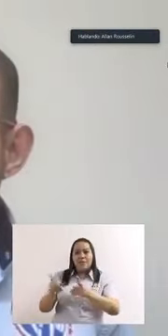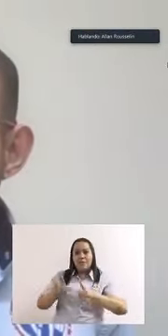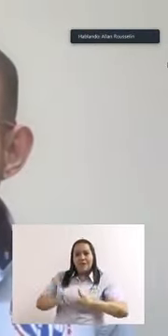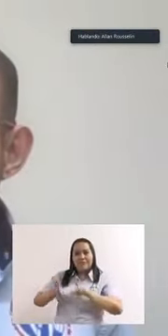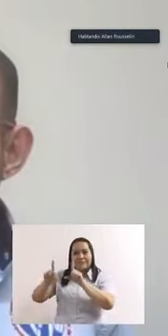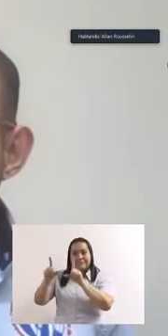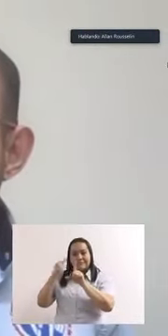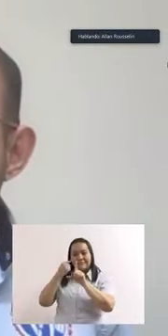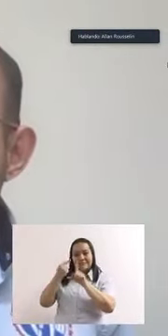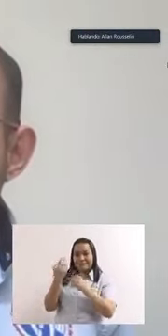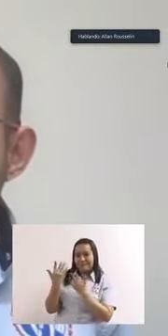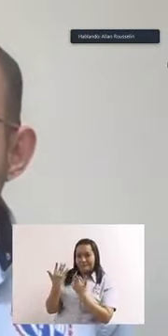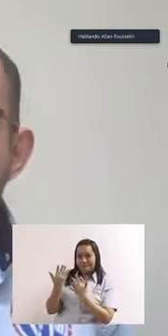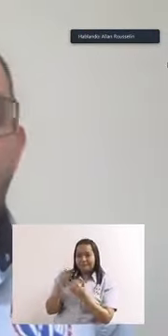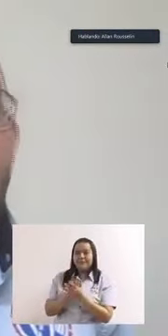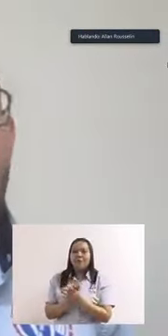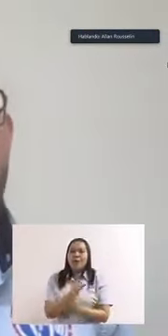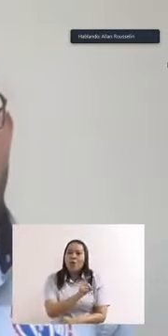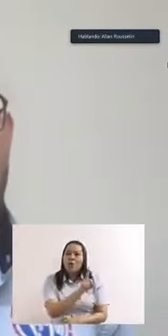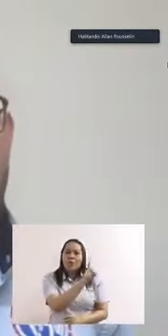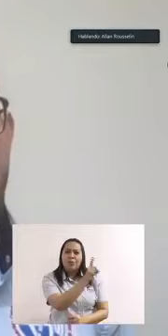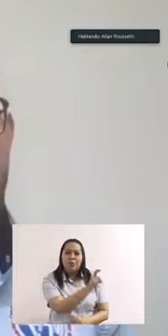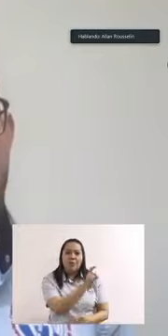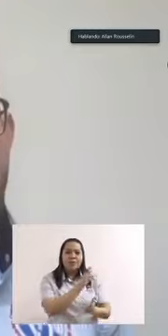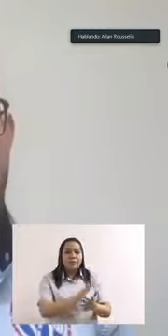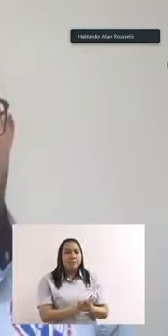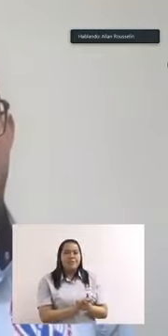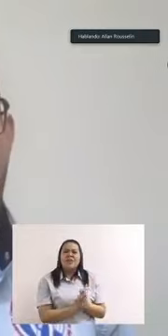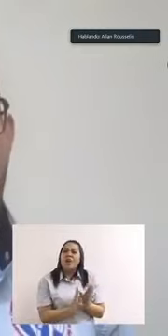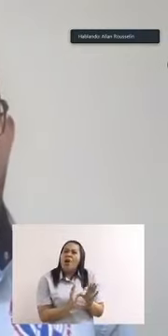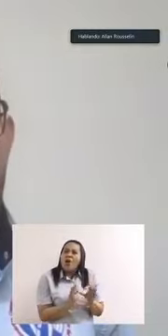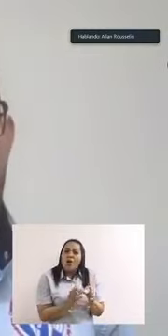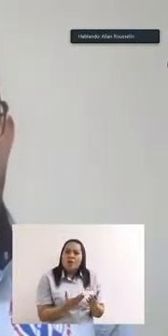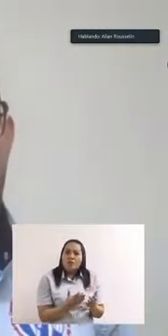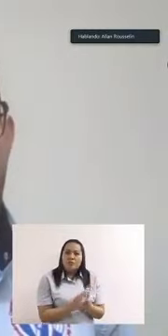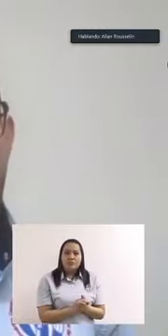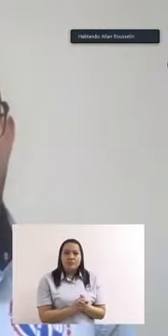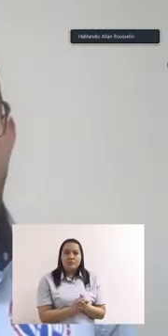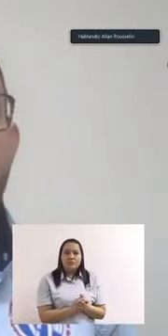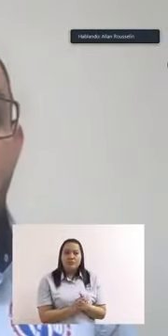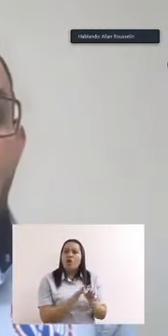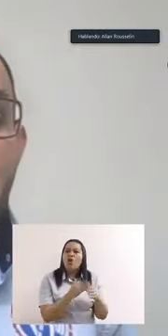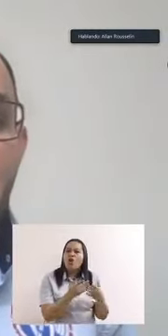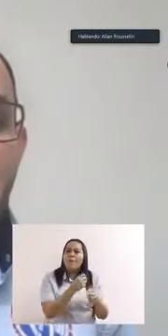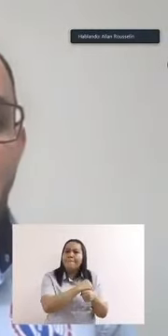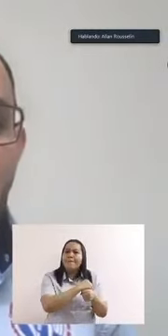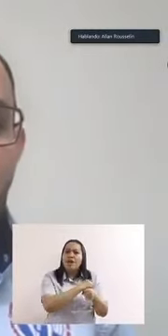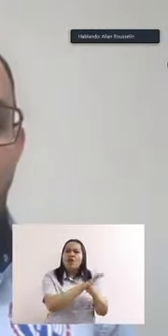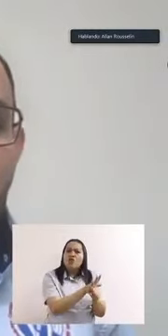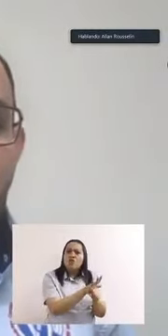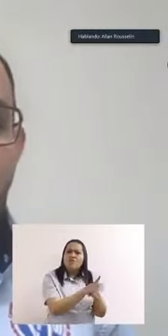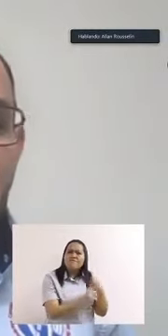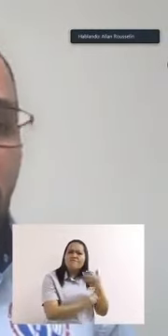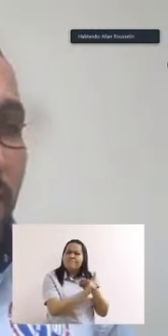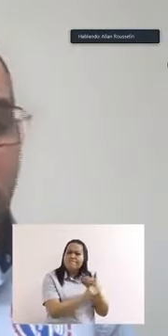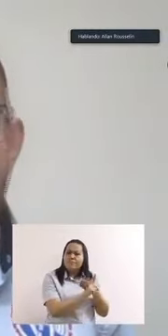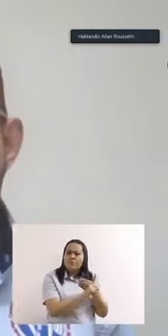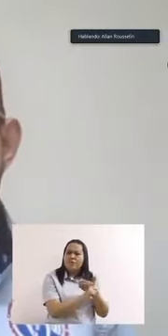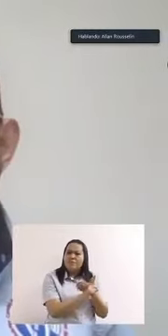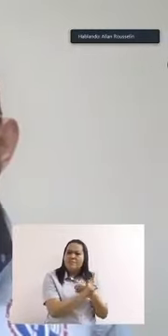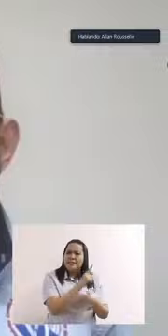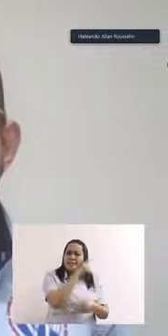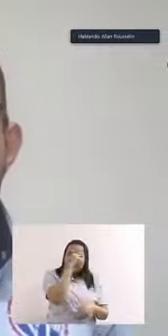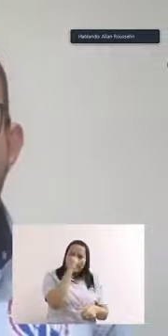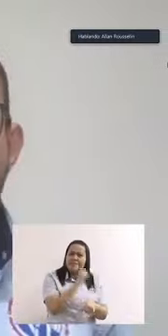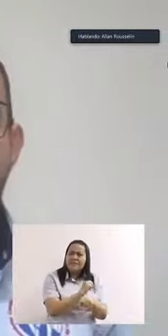una pregunta sobre cómo les ha afectado el COVID en el trabajo de su organización. Ángela